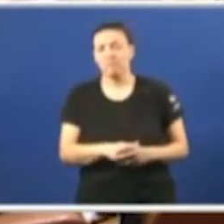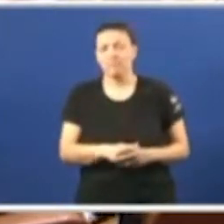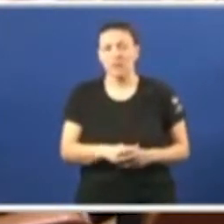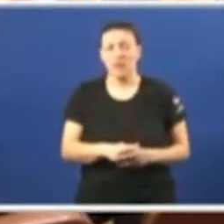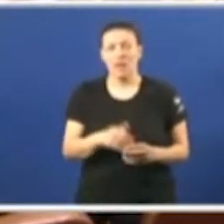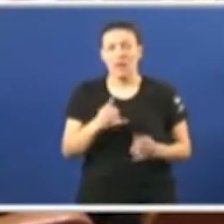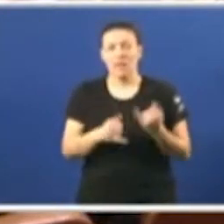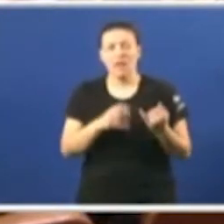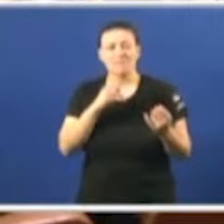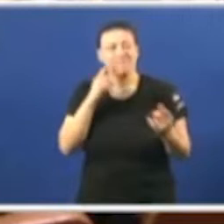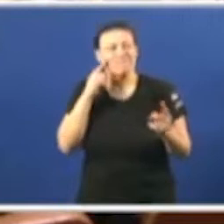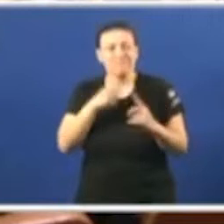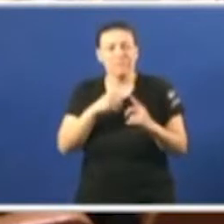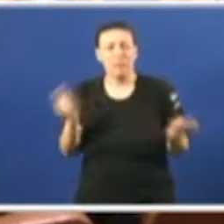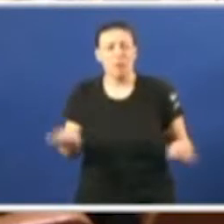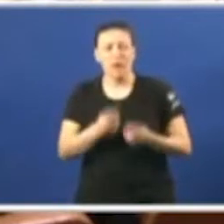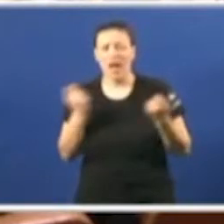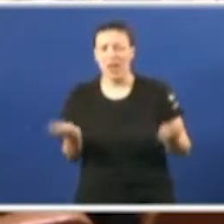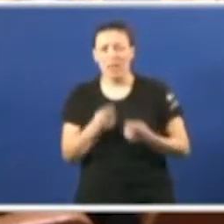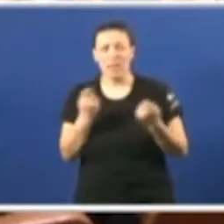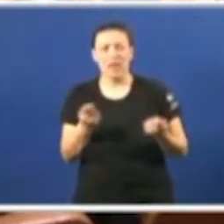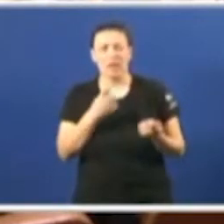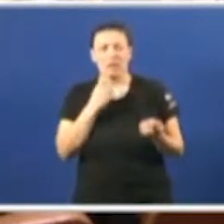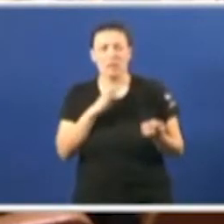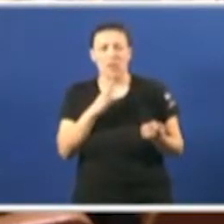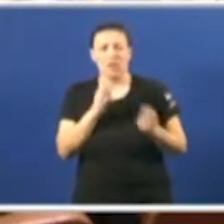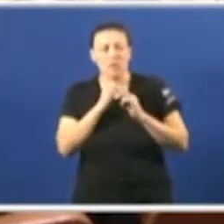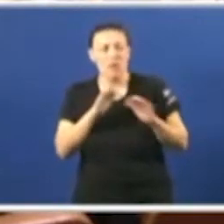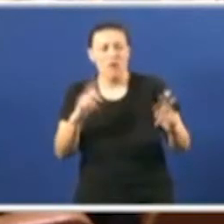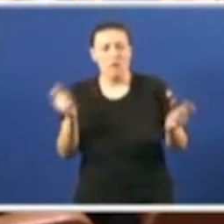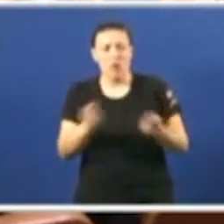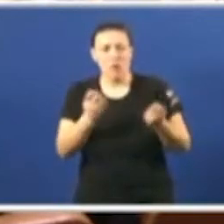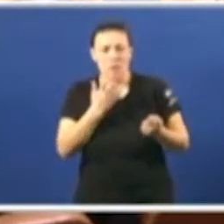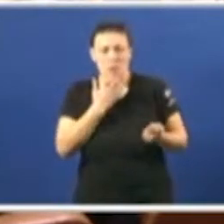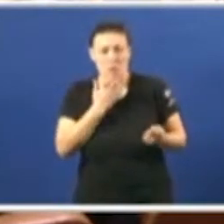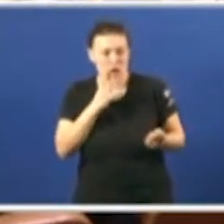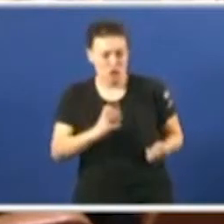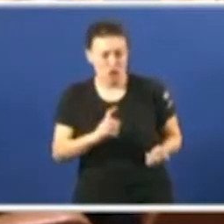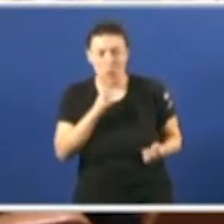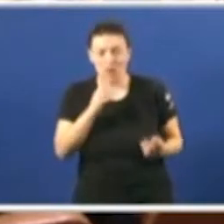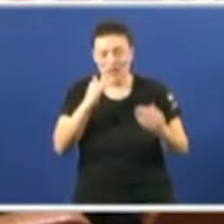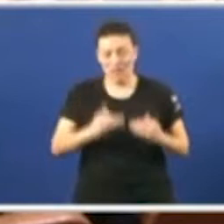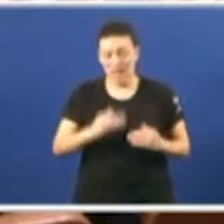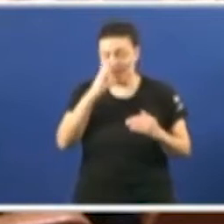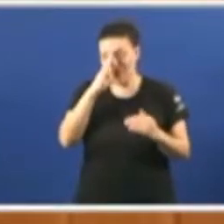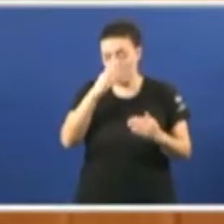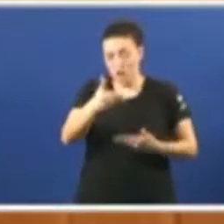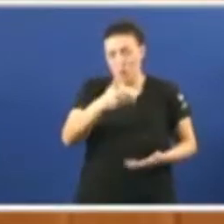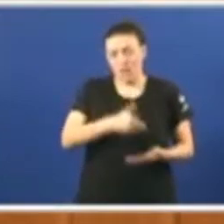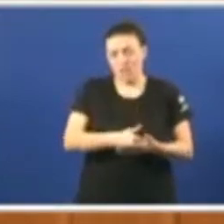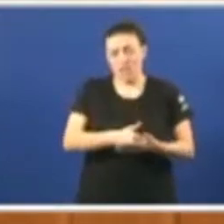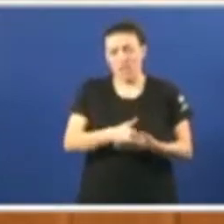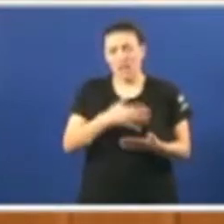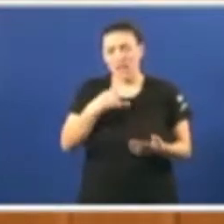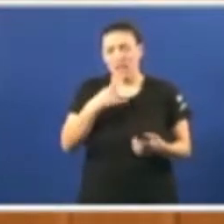meros anuncios propagandísticos. Ten que ser un anuncio propagandístico, non será unha broma, porque presentar a finais de febreiro unha iniciativa que